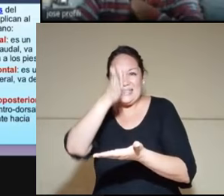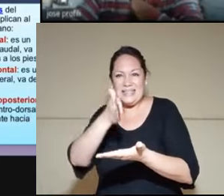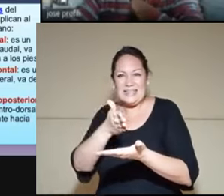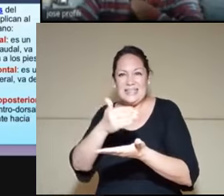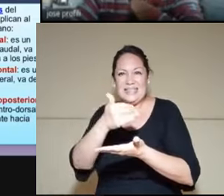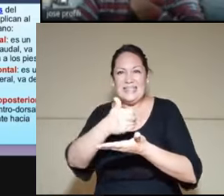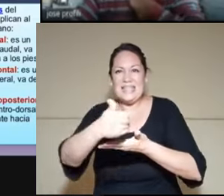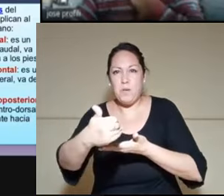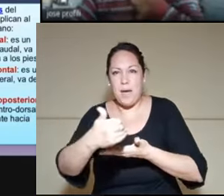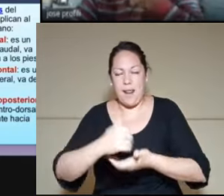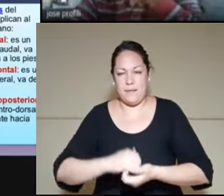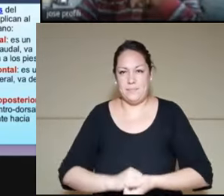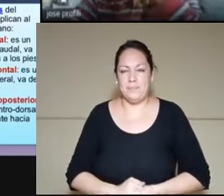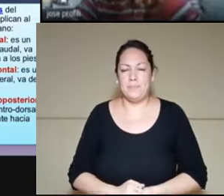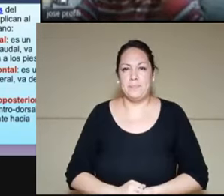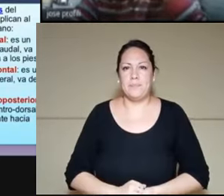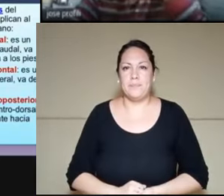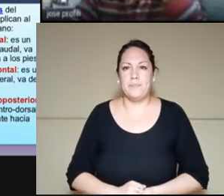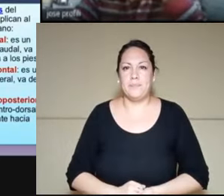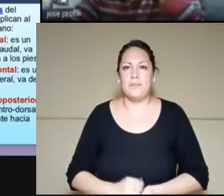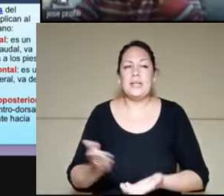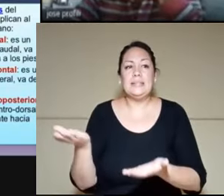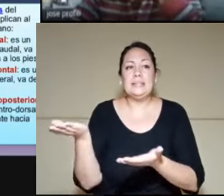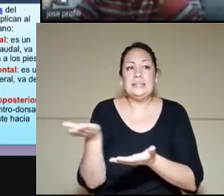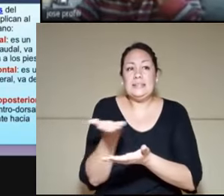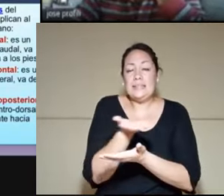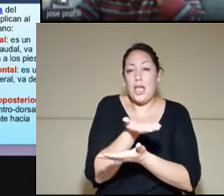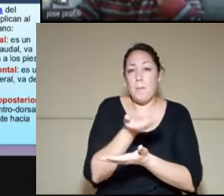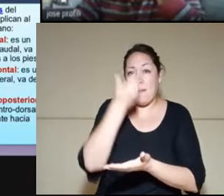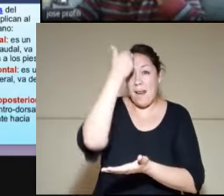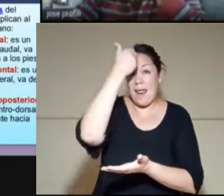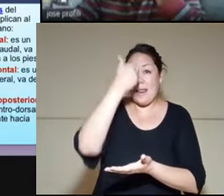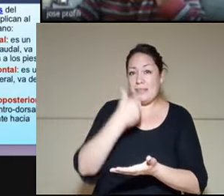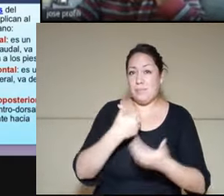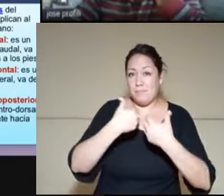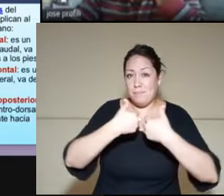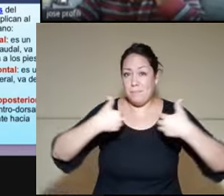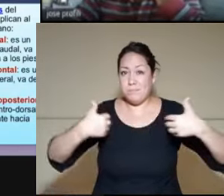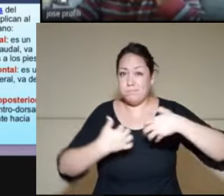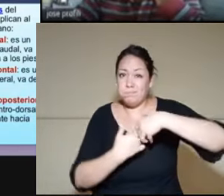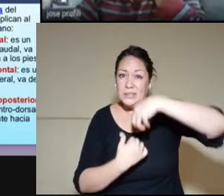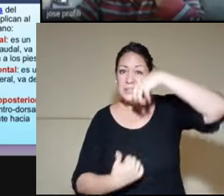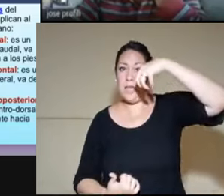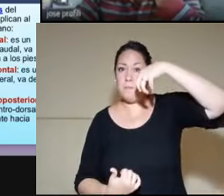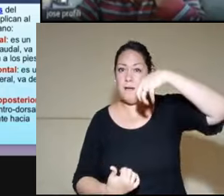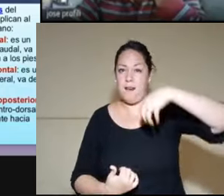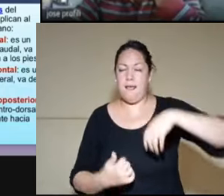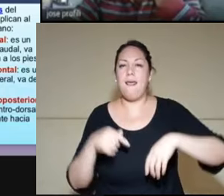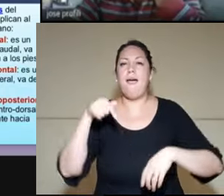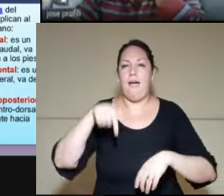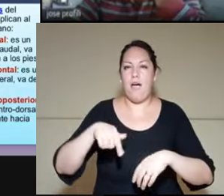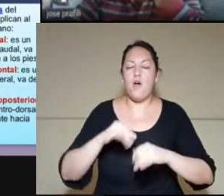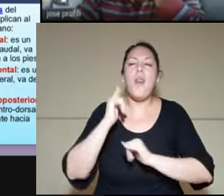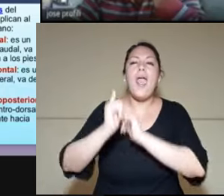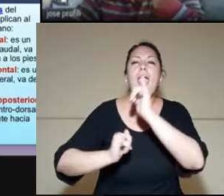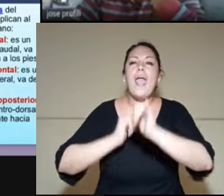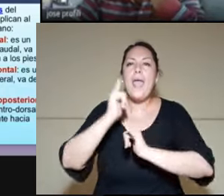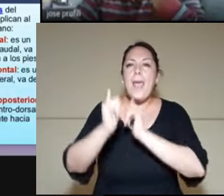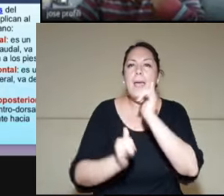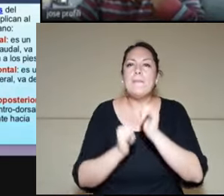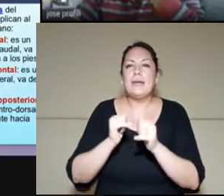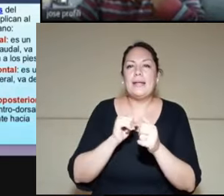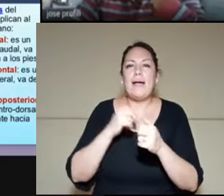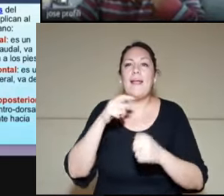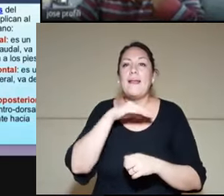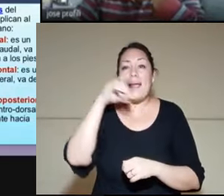podemos seccionar de una manera, lo podemos seccionar de otra manera y a su vez de otra manera. Entonces nos